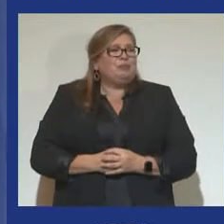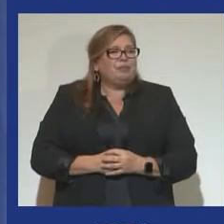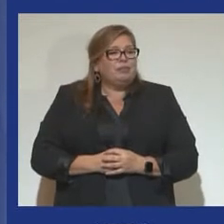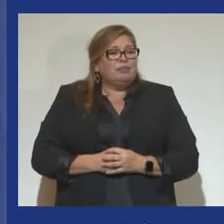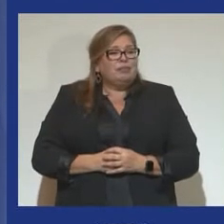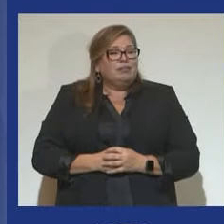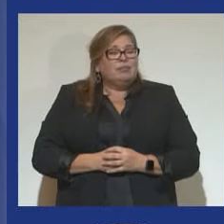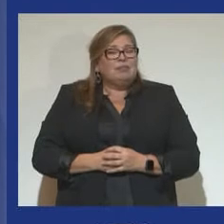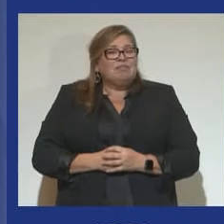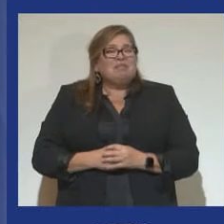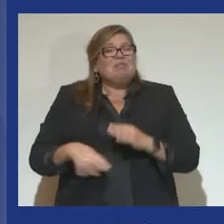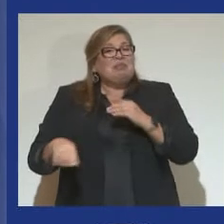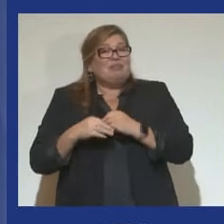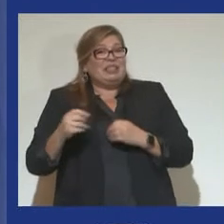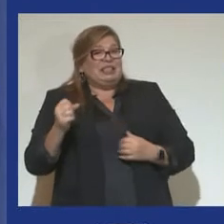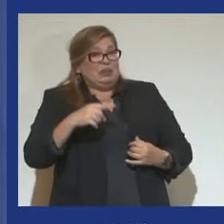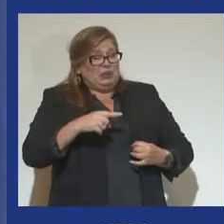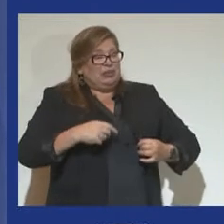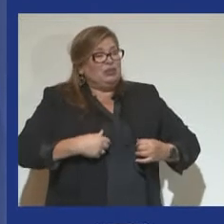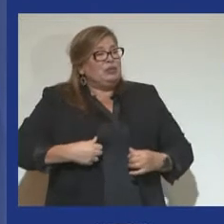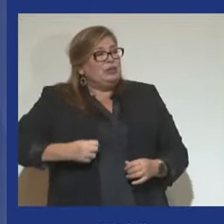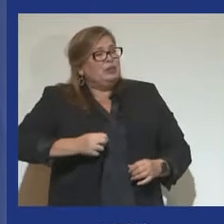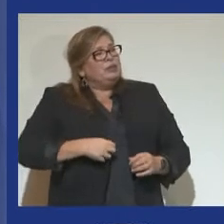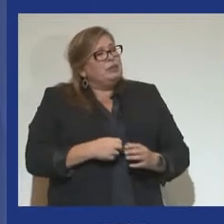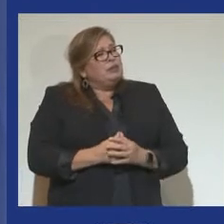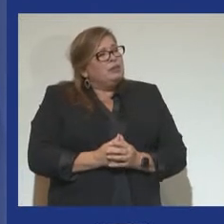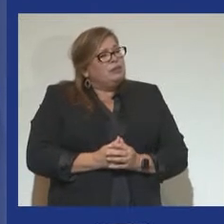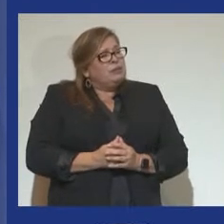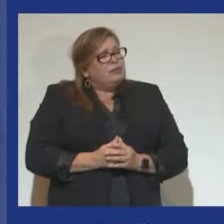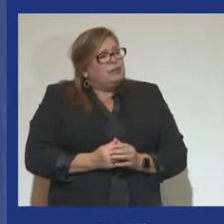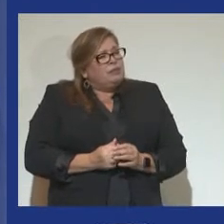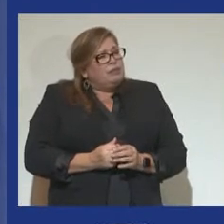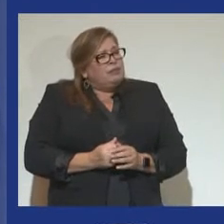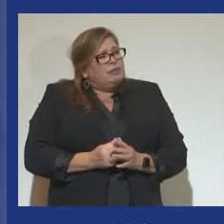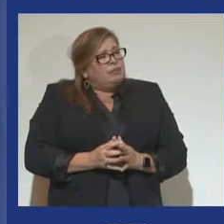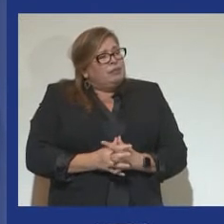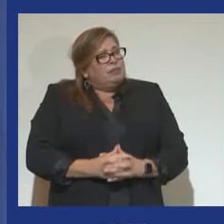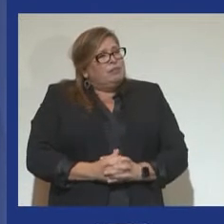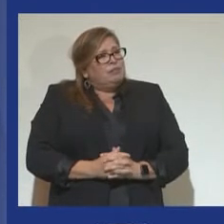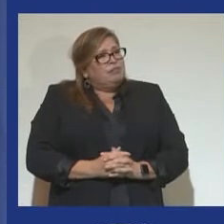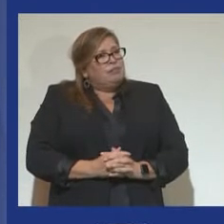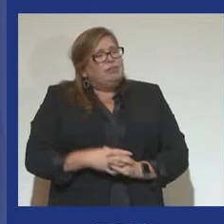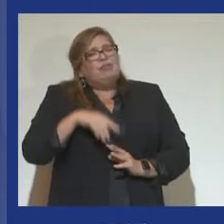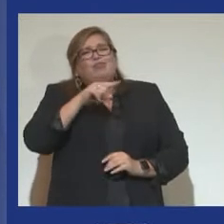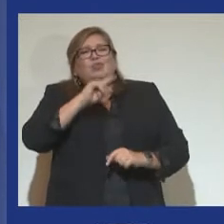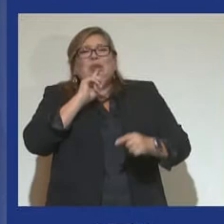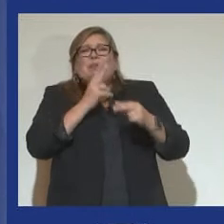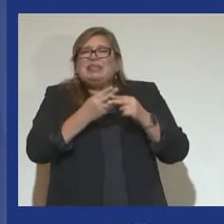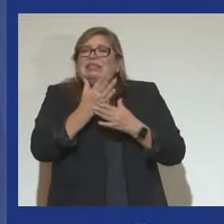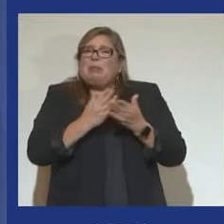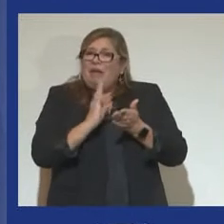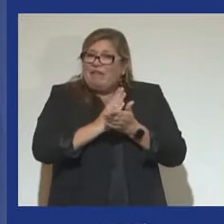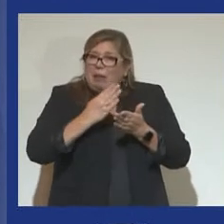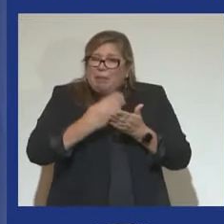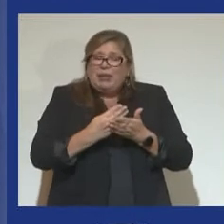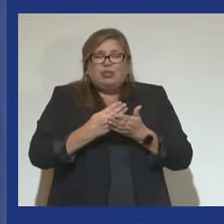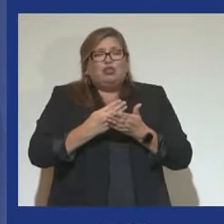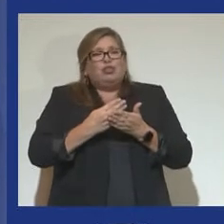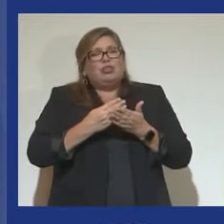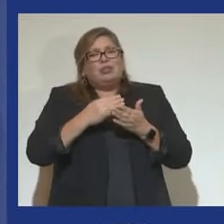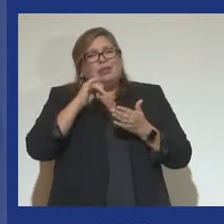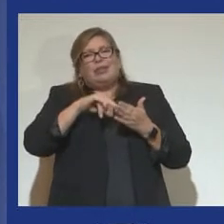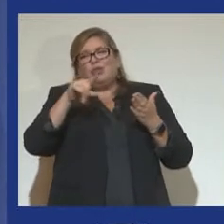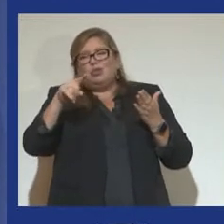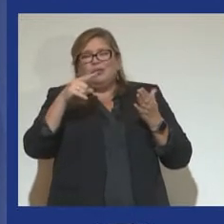específicamente hablamos de cerciorar cerciorarse de que la gente sepa lo que está usted haciendo está hablando usted de